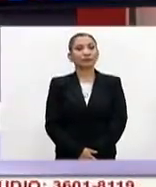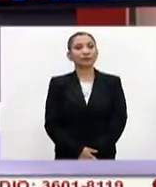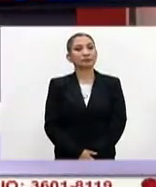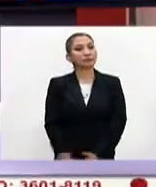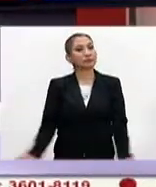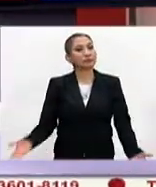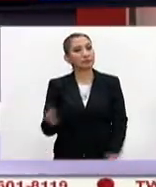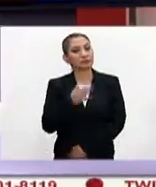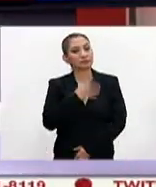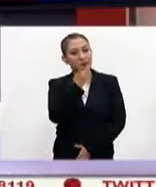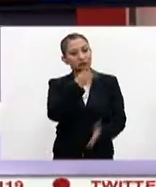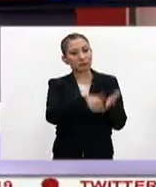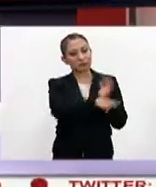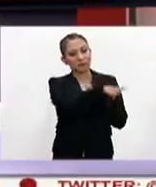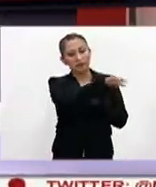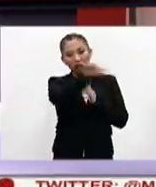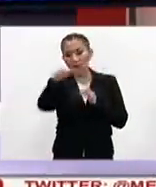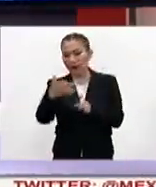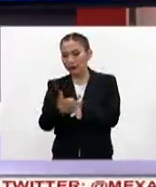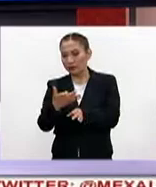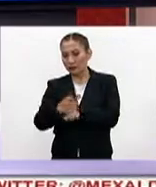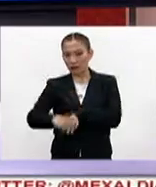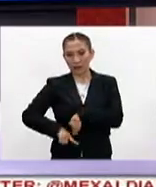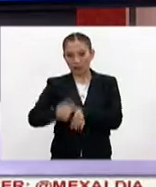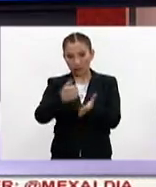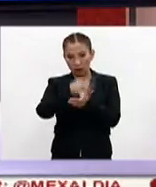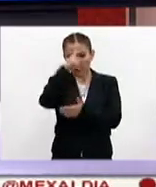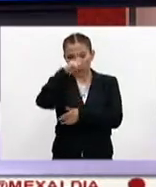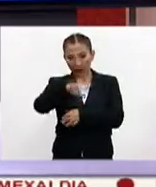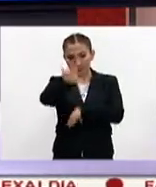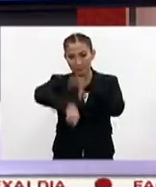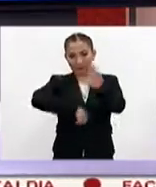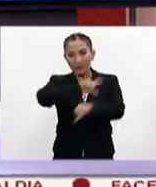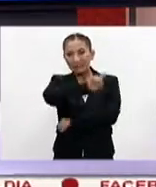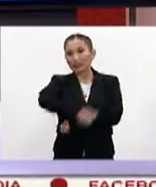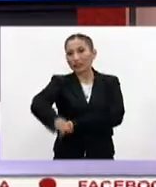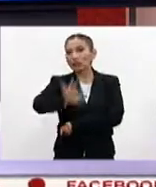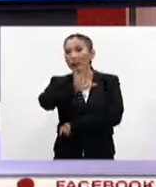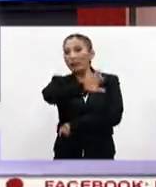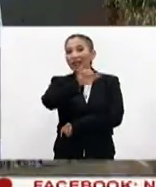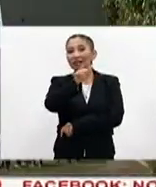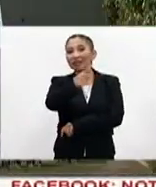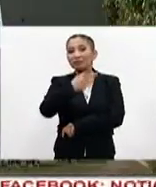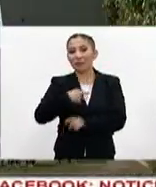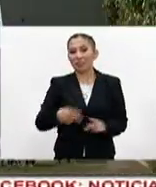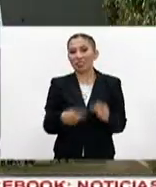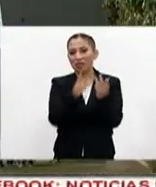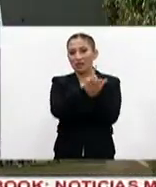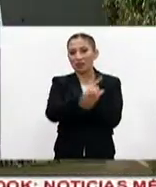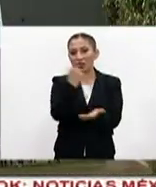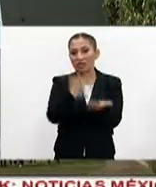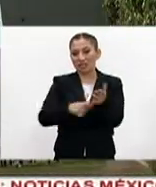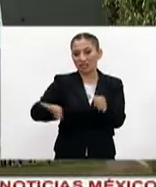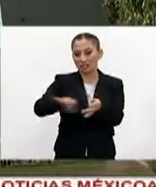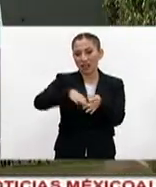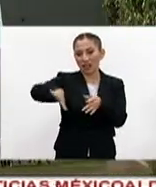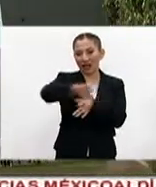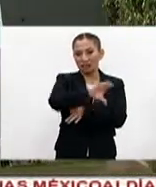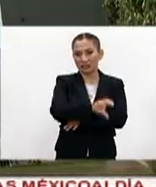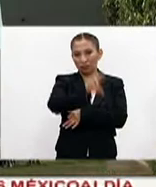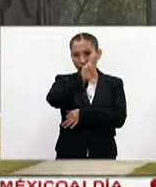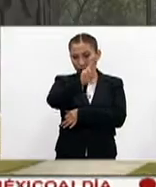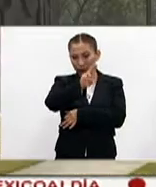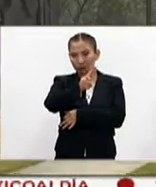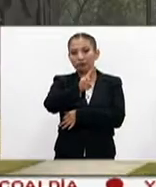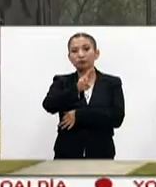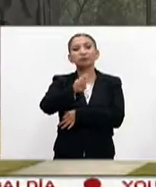Bueno, del 2017 a la fecha, el gobierno de la Ciudad de México ha detenido a 156 narcomenudistas en las inmediaciones de Ciudad